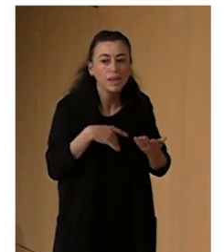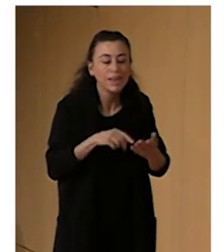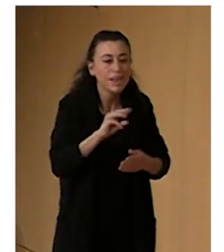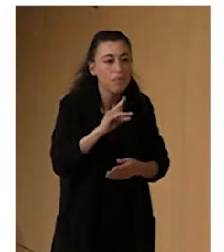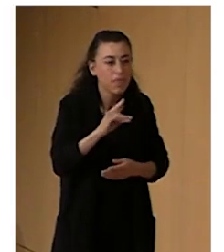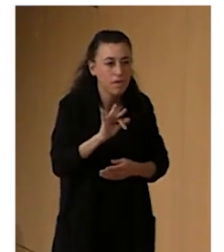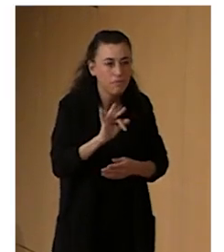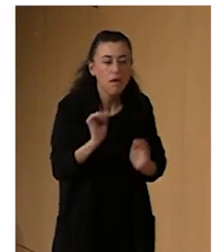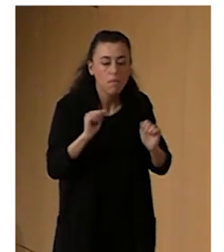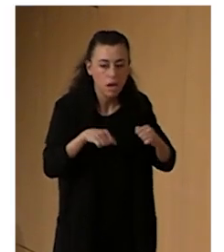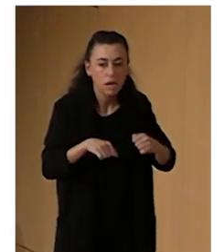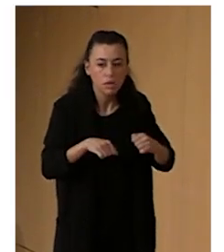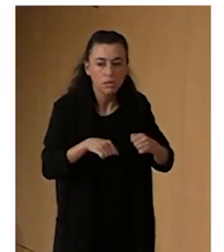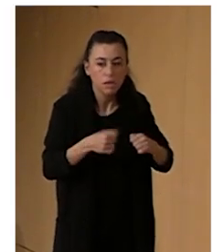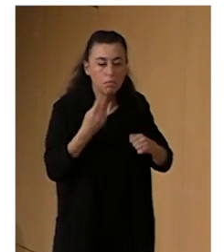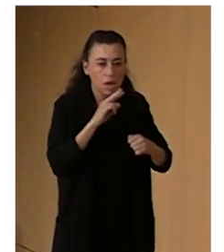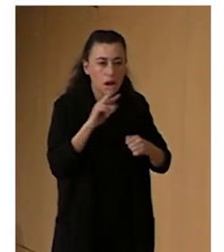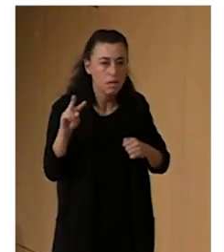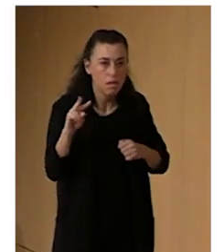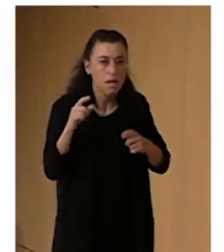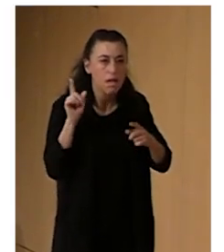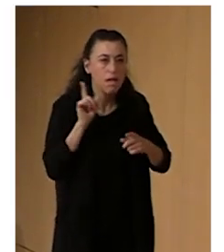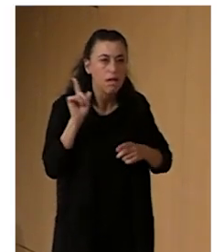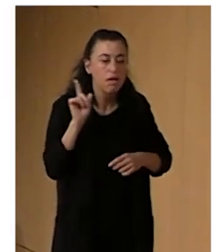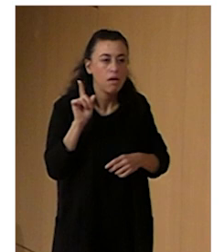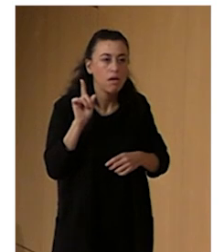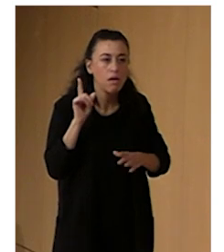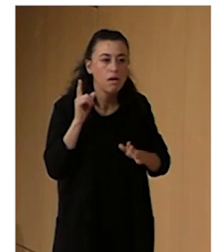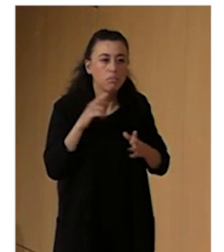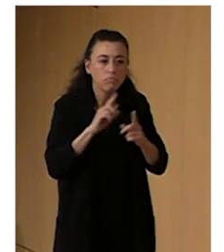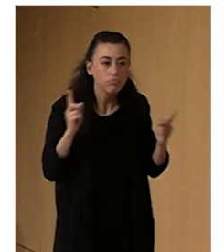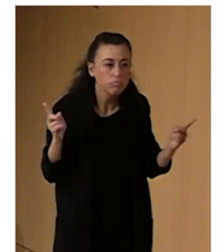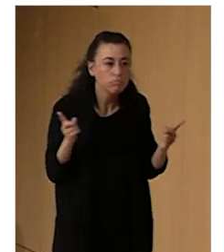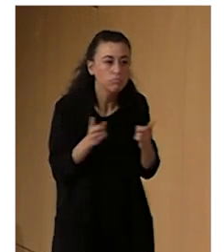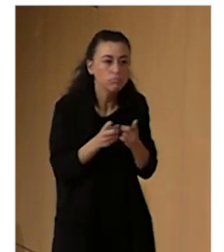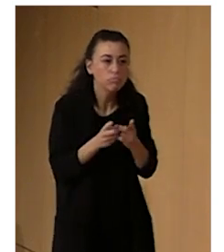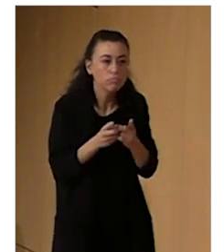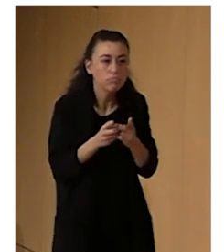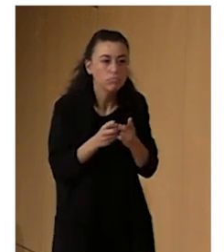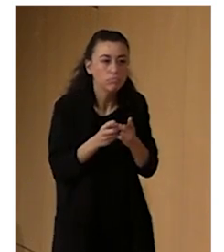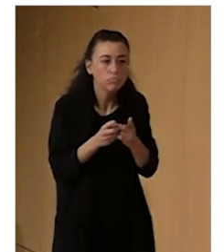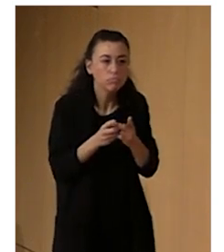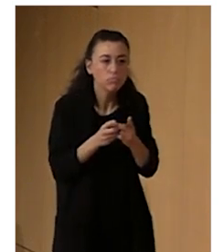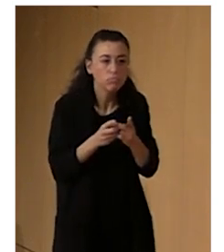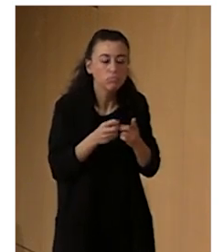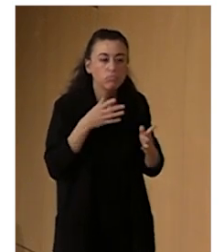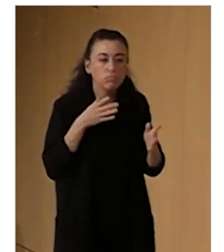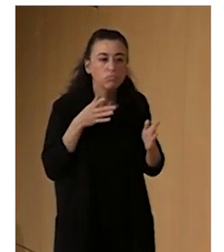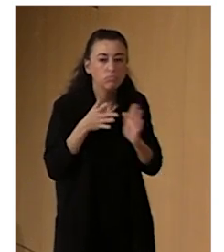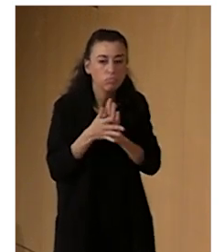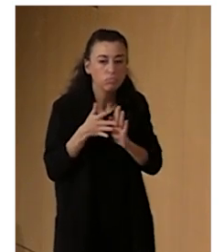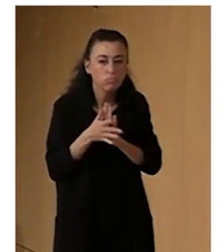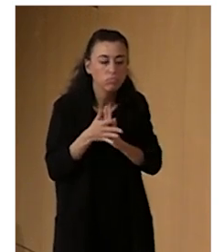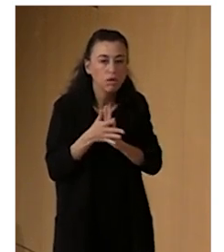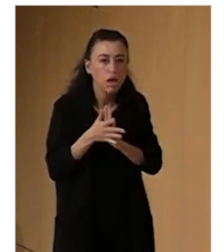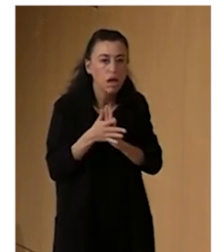vale mirar aquí explicaban eh brevemente eh lo que van a iba a ir a ver